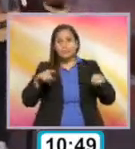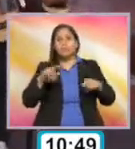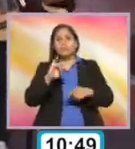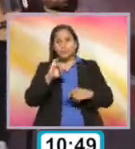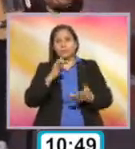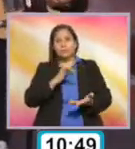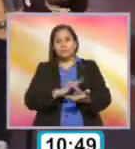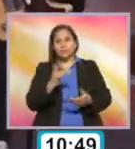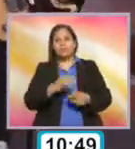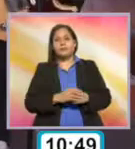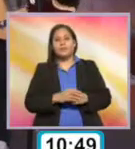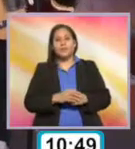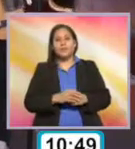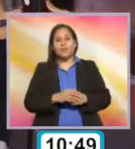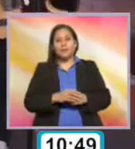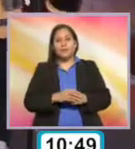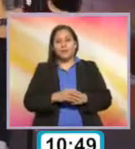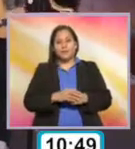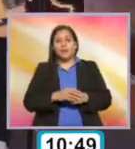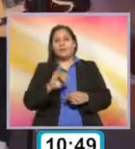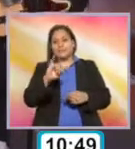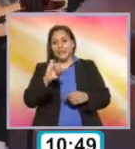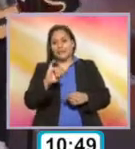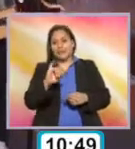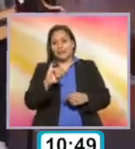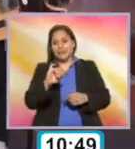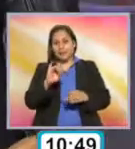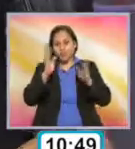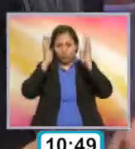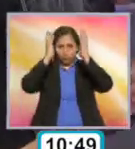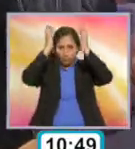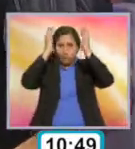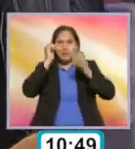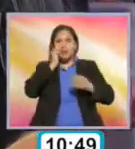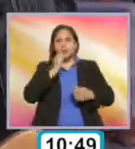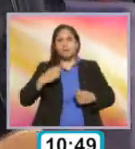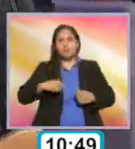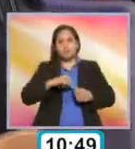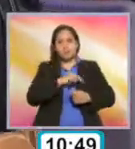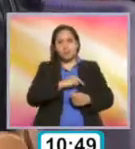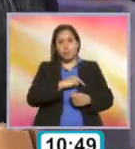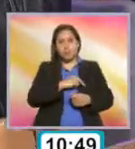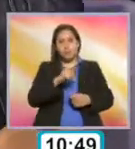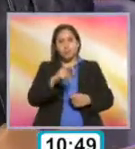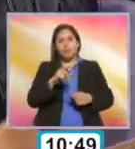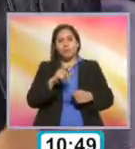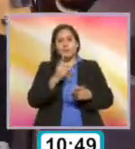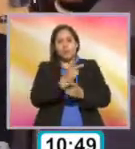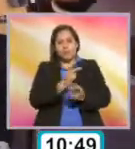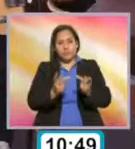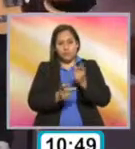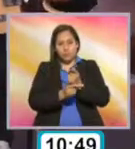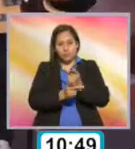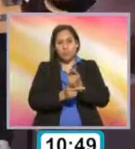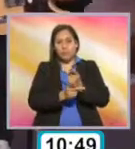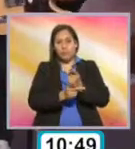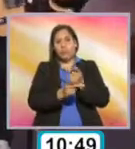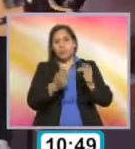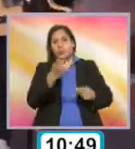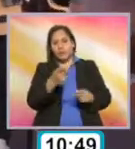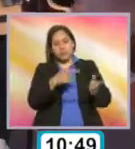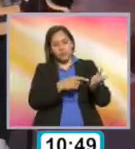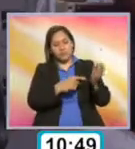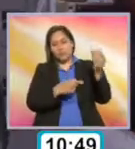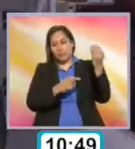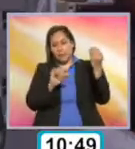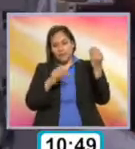ustedes. Gracias. Desde el comienzo Cuidado con el boiler, te lo he dicho. Sí. siempre nos ha gustado involucrarnos en toda la parte de la producción y pues eso fue lo que salió